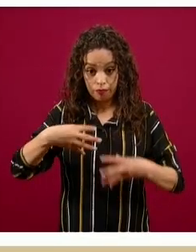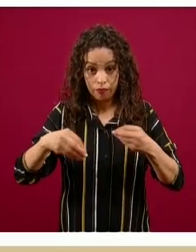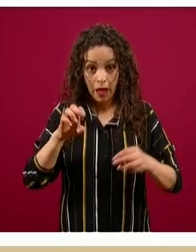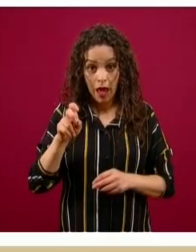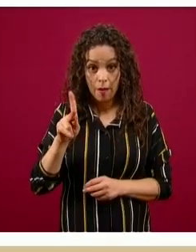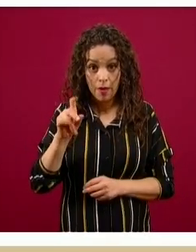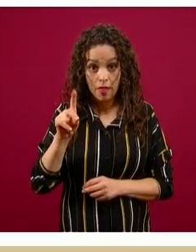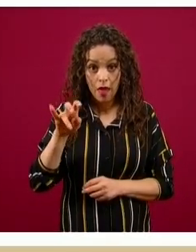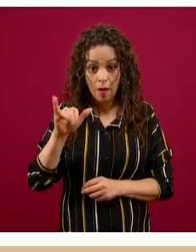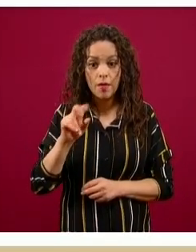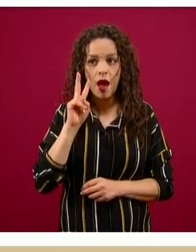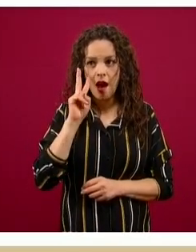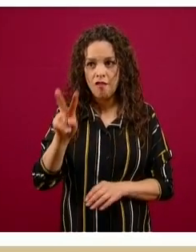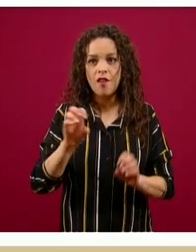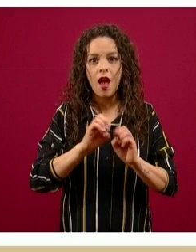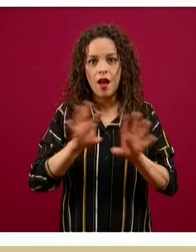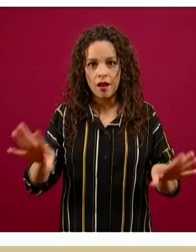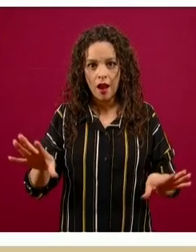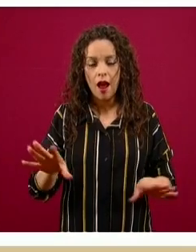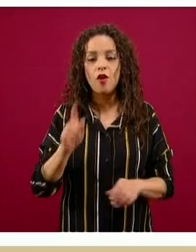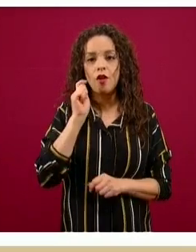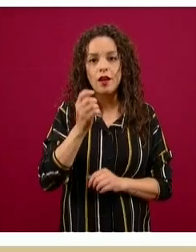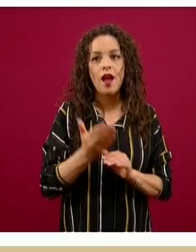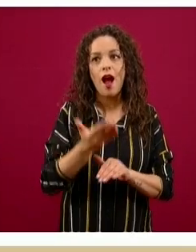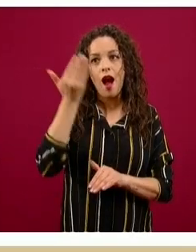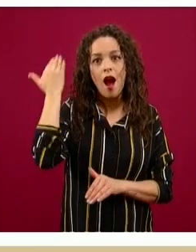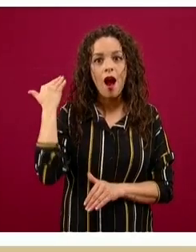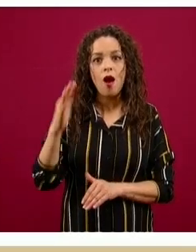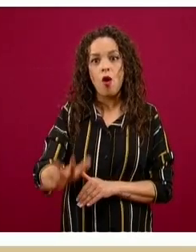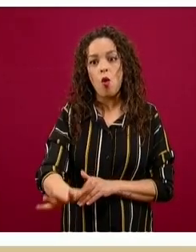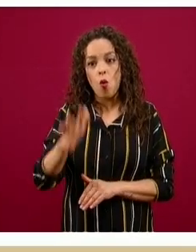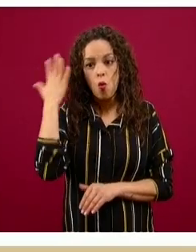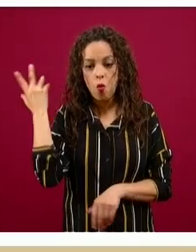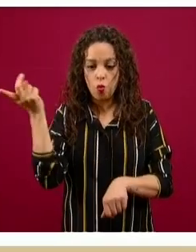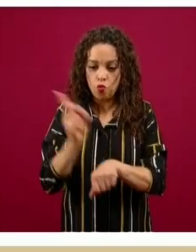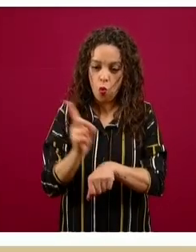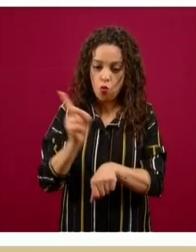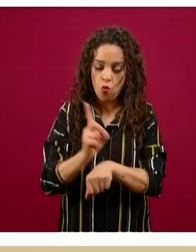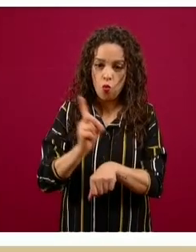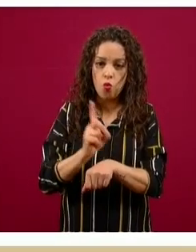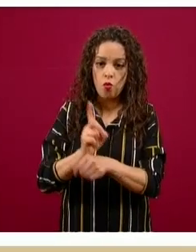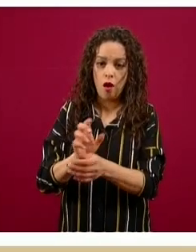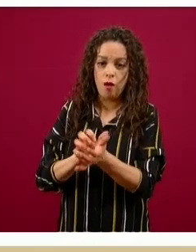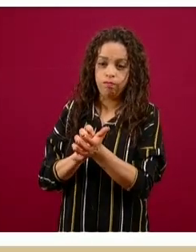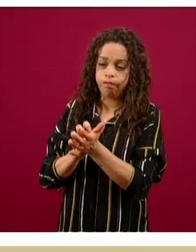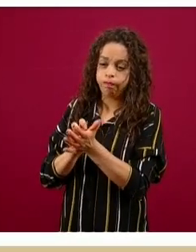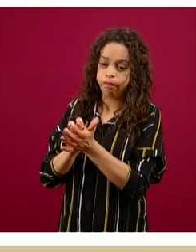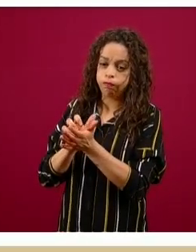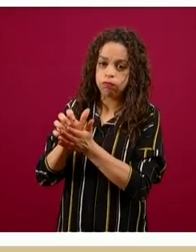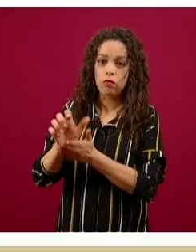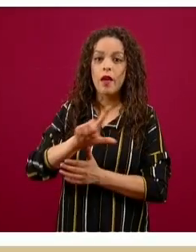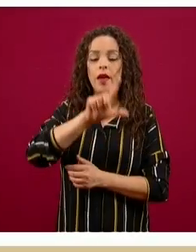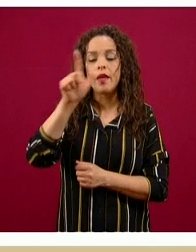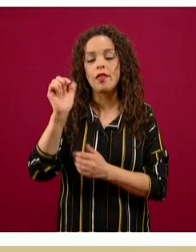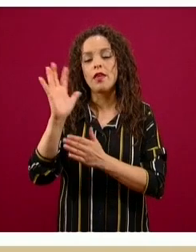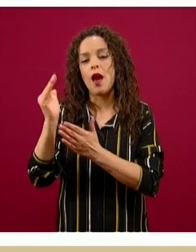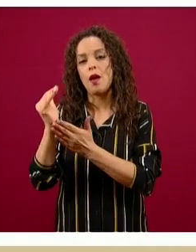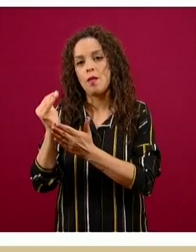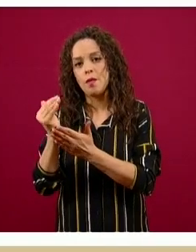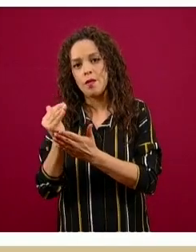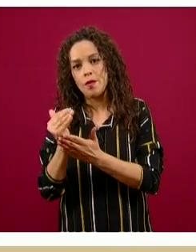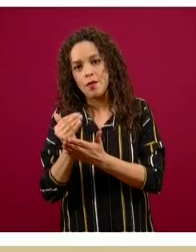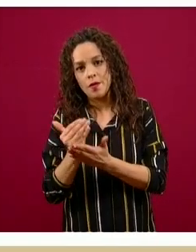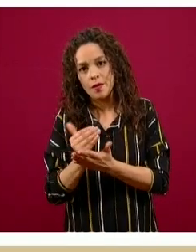la desaceleración y la disminución de este incremento diario que hemos tenido desde que iniciamos con los casos. Es